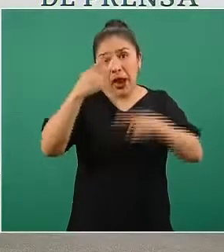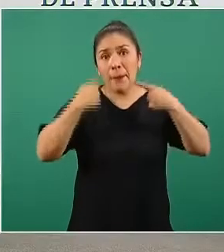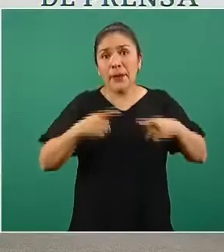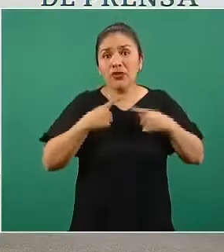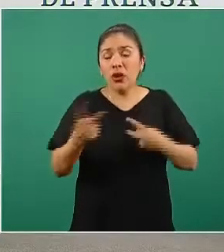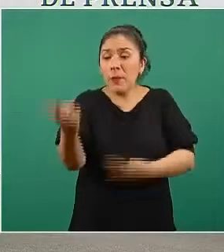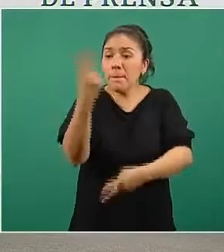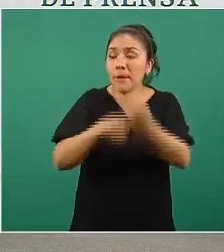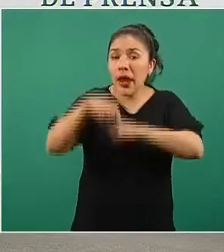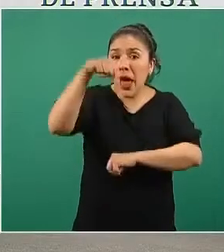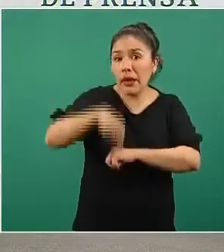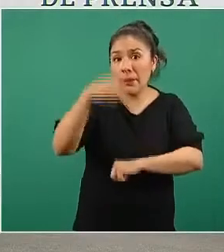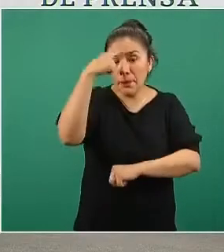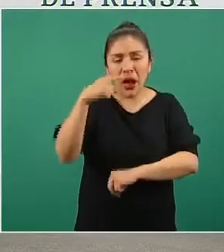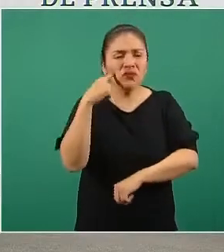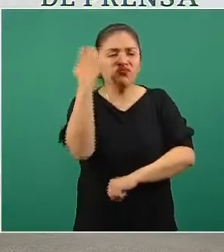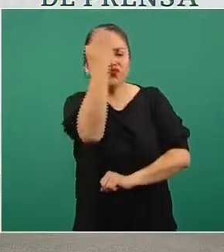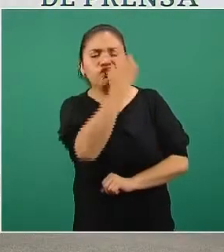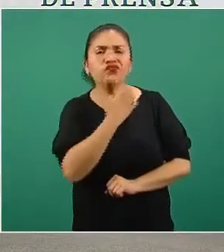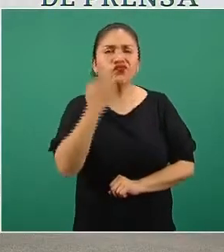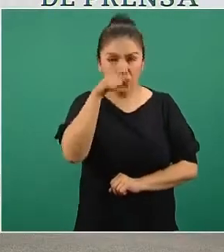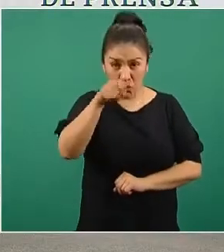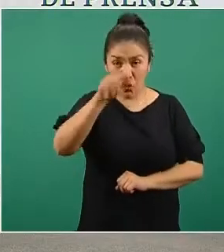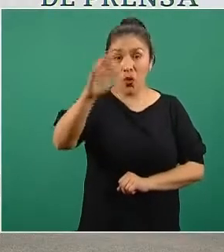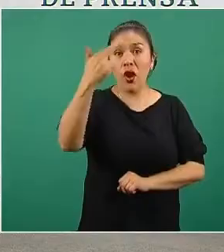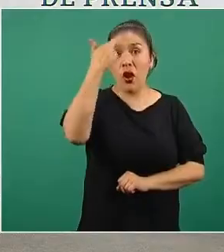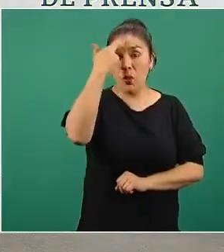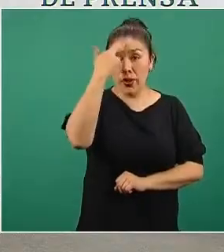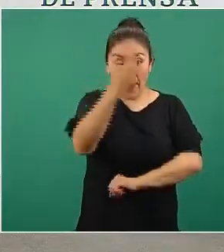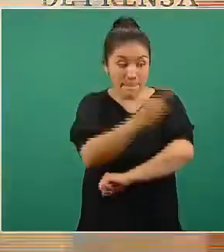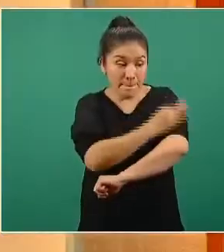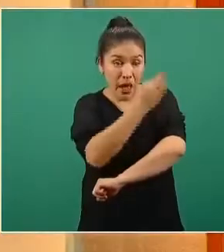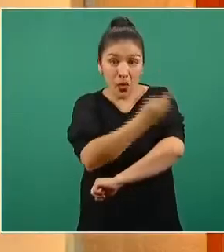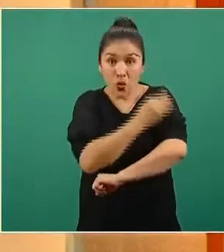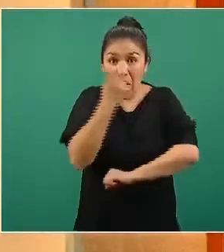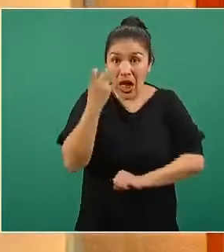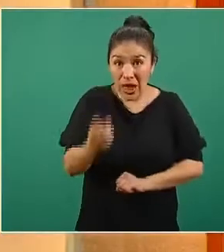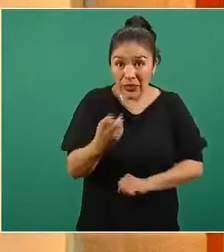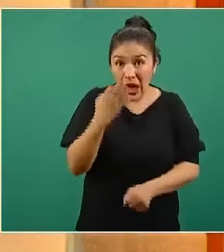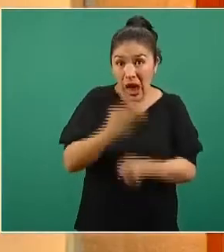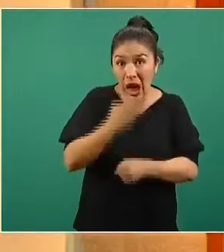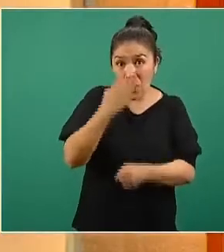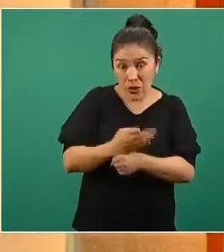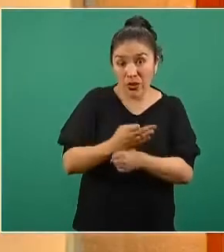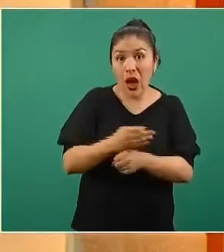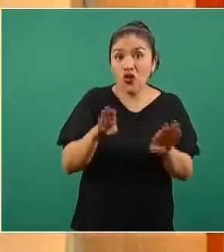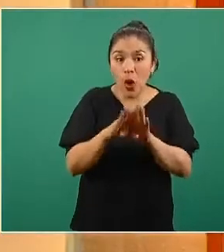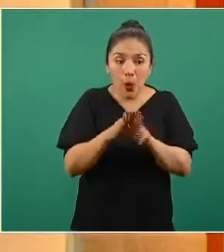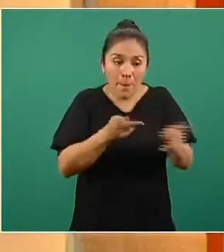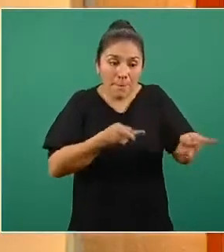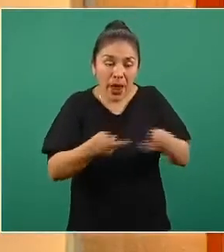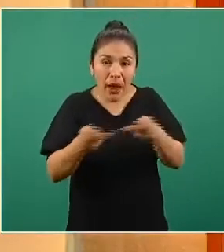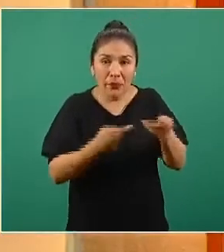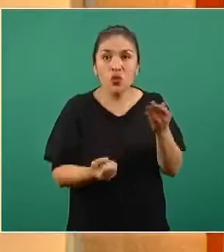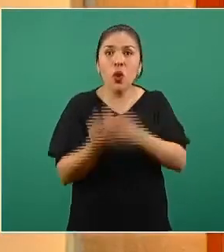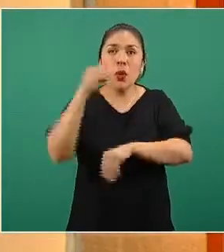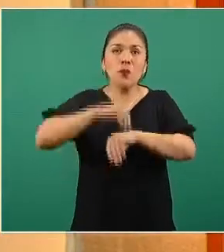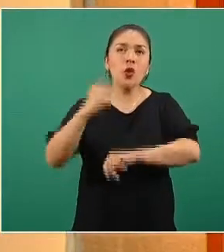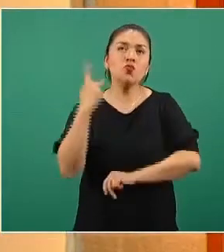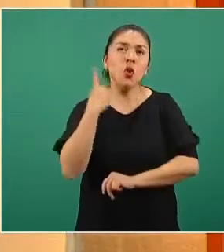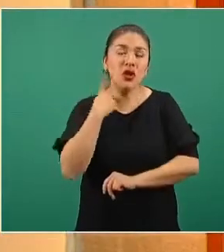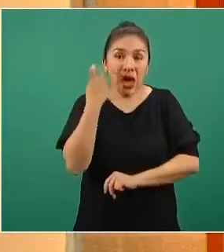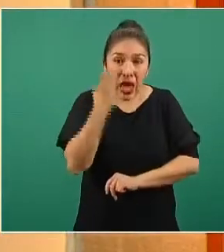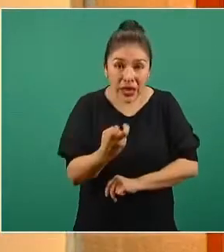va a estar observando. Hay que recordar que esta vacuna, en esta estrategia, en esta política nacional,